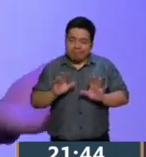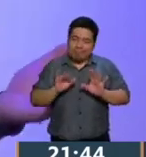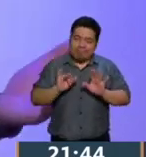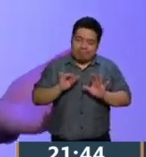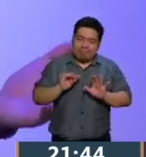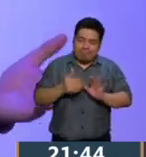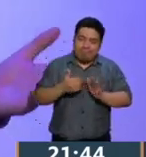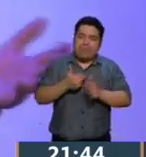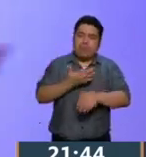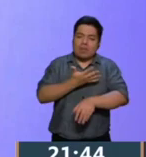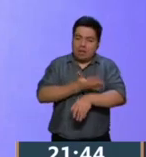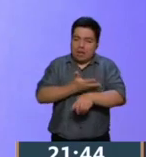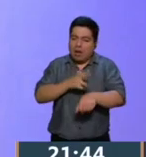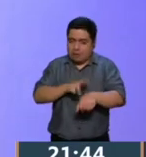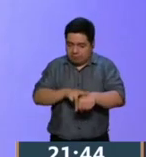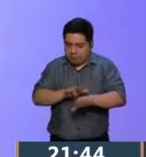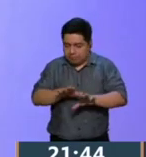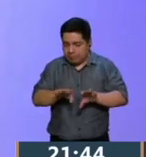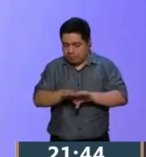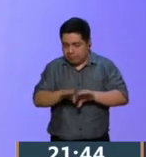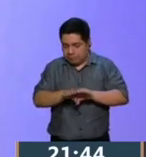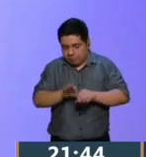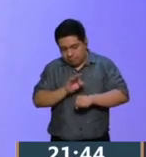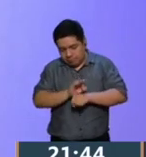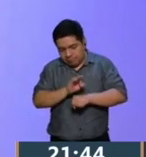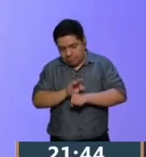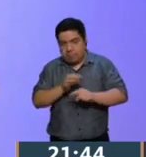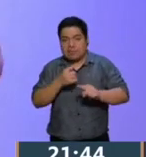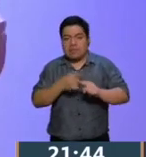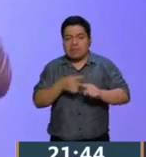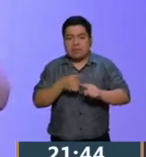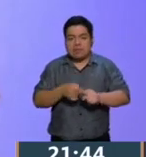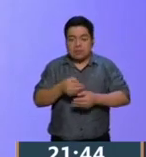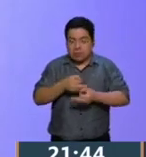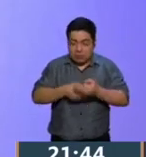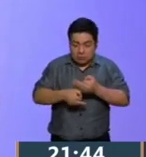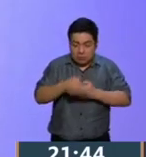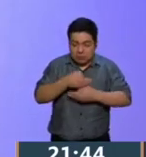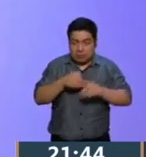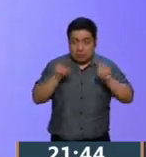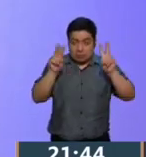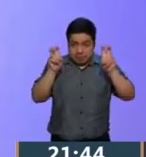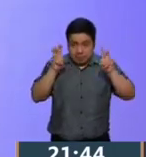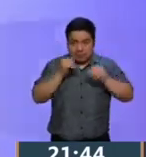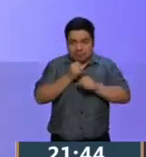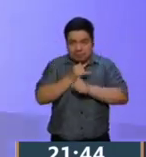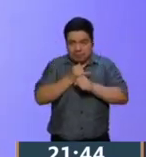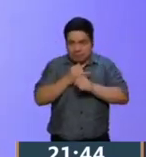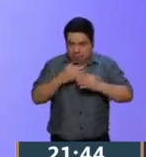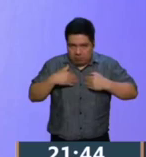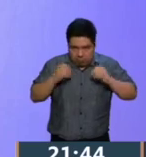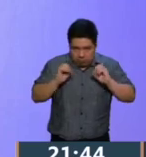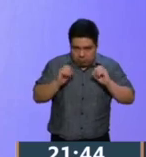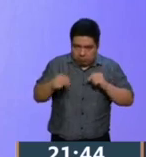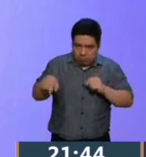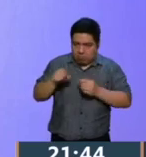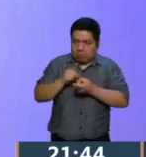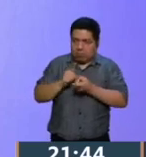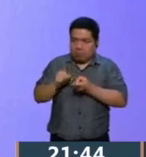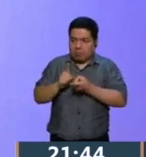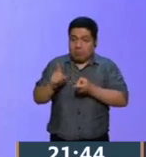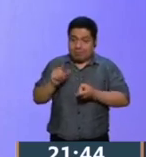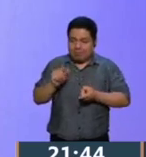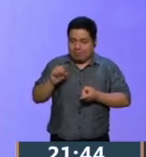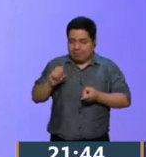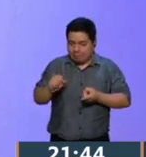términos honestamente de defensa, es que quien se encargó de hacer toda esta supuesta investigación, no lo digo yo, lo dicen los datos duros